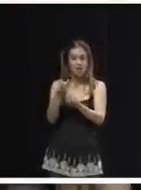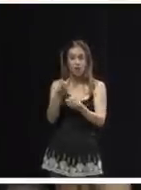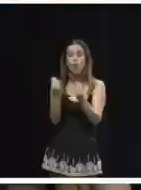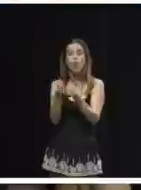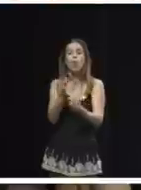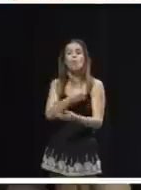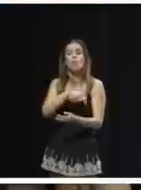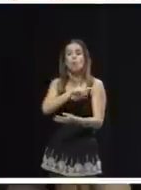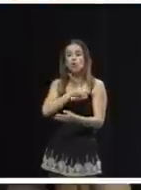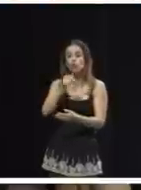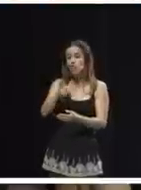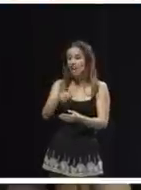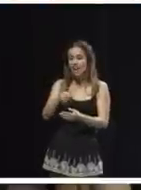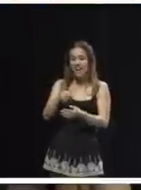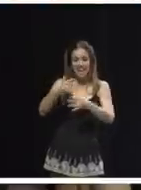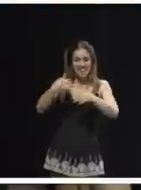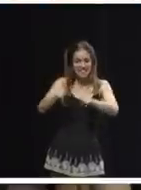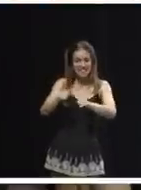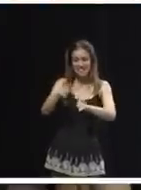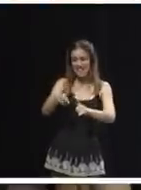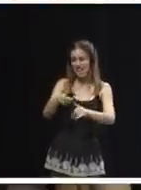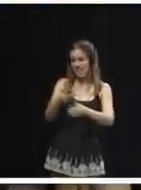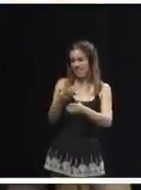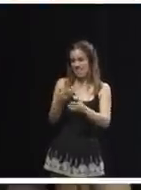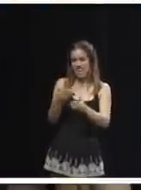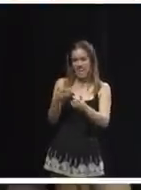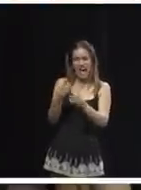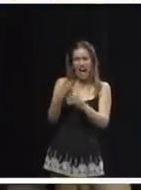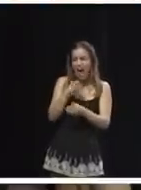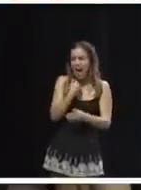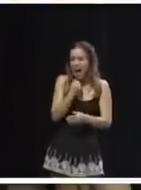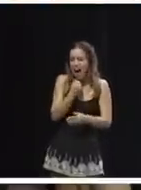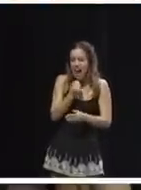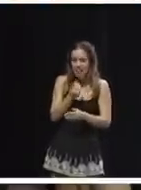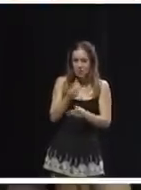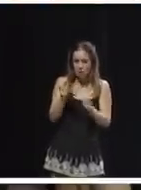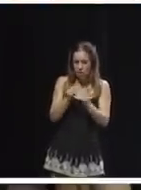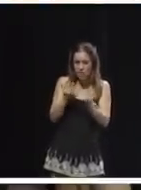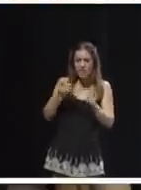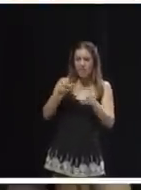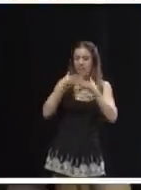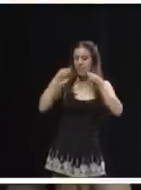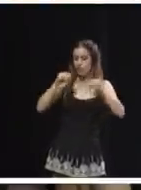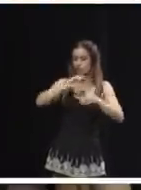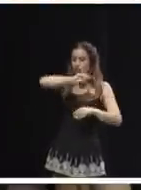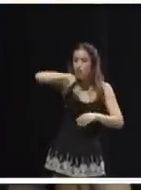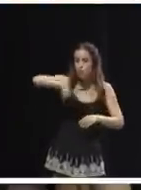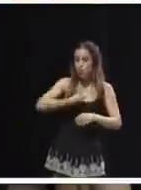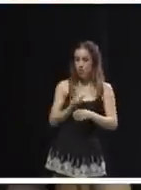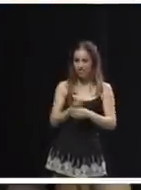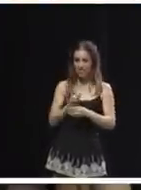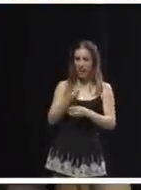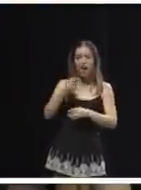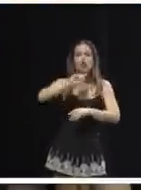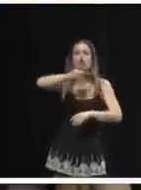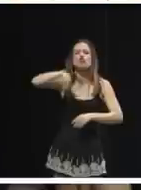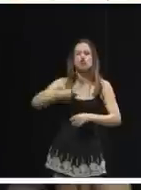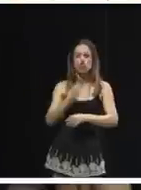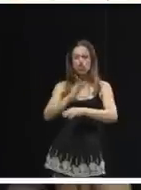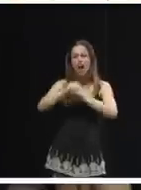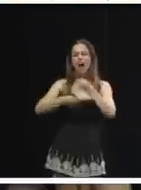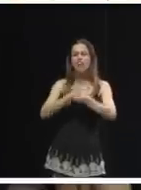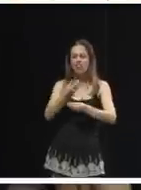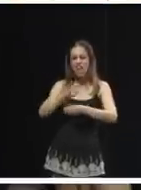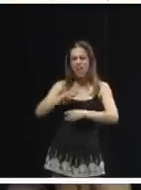ni un tramo de nuestra historia. Que lo vamos a hacer nosotras, y lo vamos a hacer con la gente valiente, con las mujeres, lo vamos a hacer con los